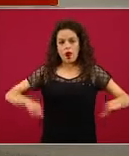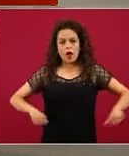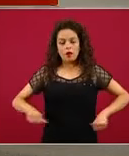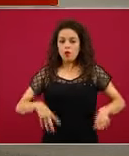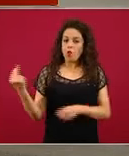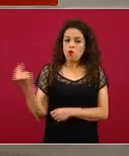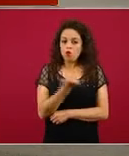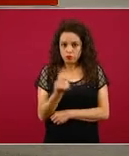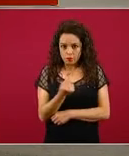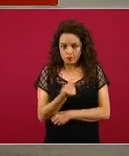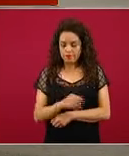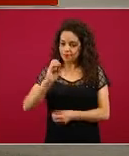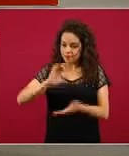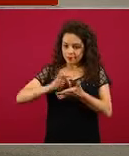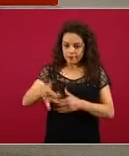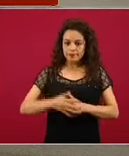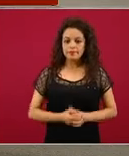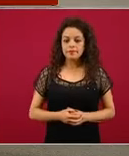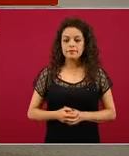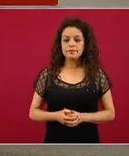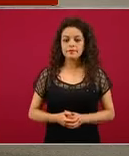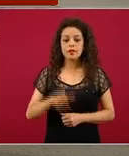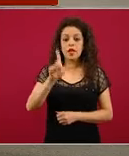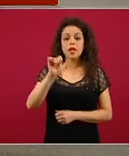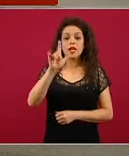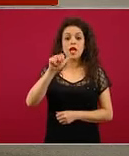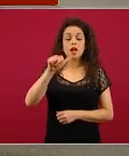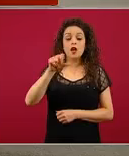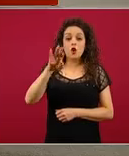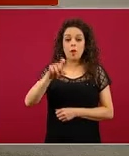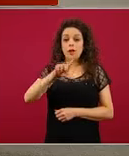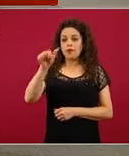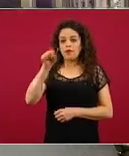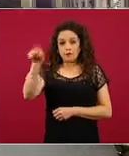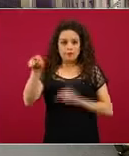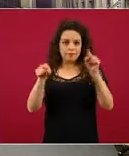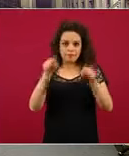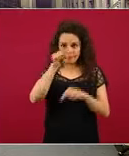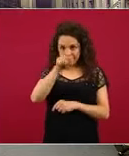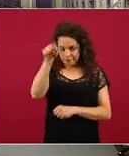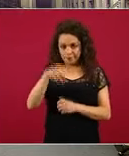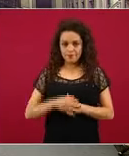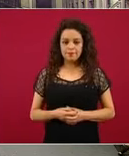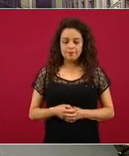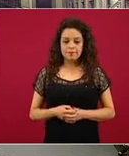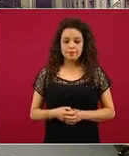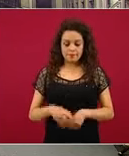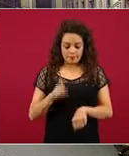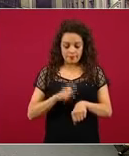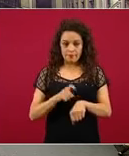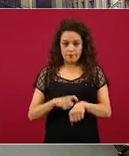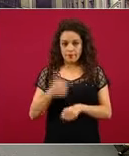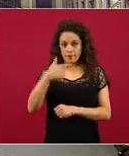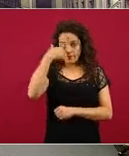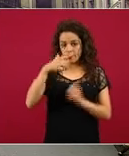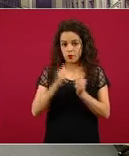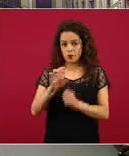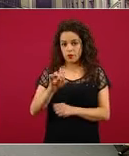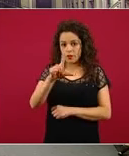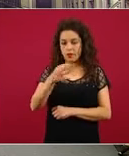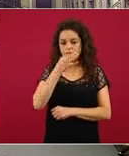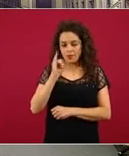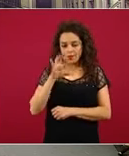gracias. Por favor, estaba Liliana Noble, y después usted, después usted, después usted. Son las 19:37, da